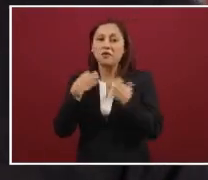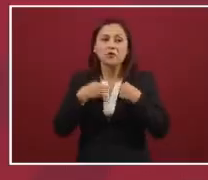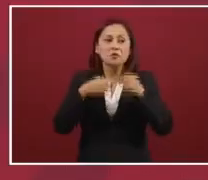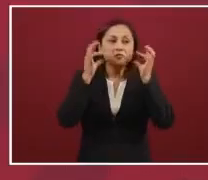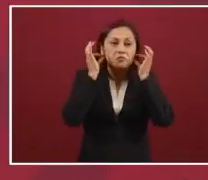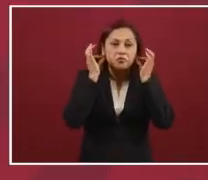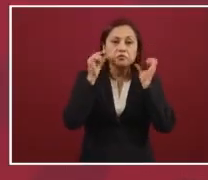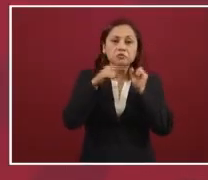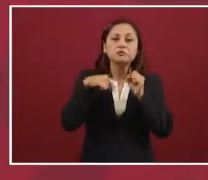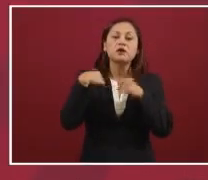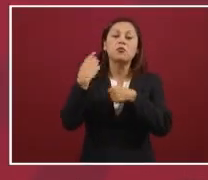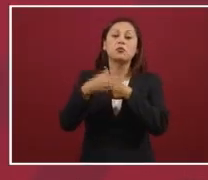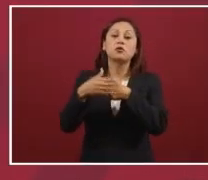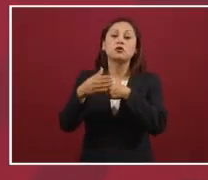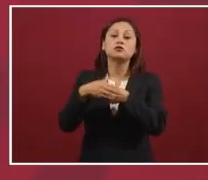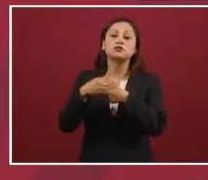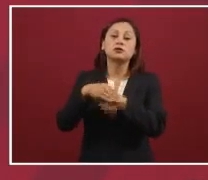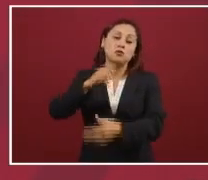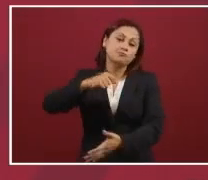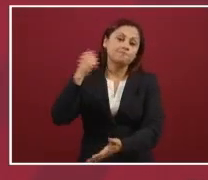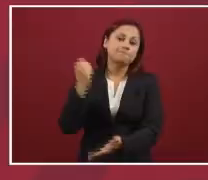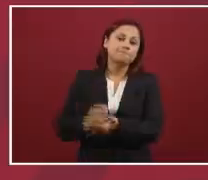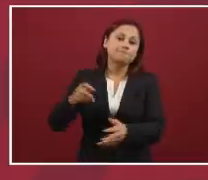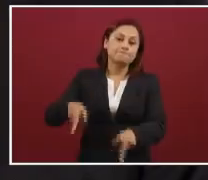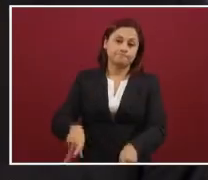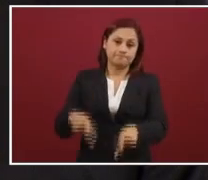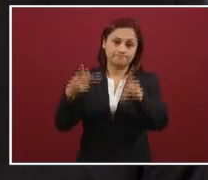difundirlo, para que empiecen a hacer sus ahorros.